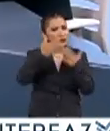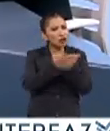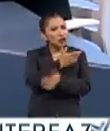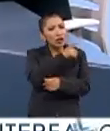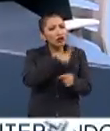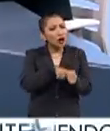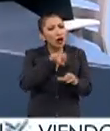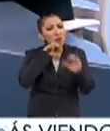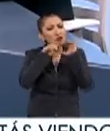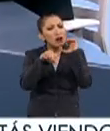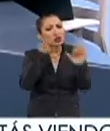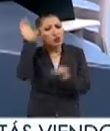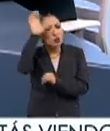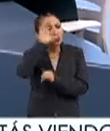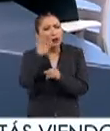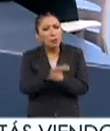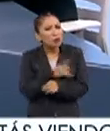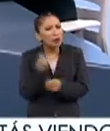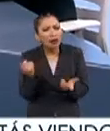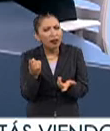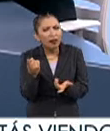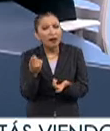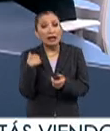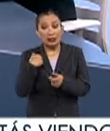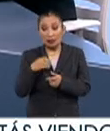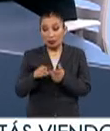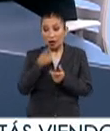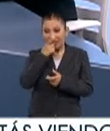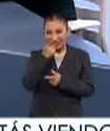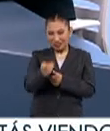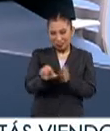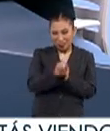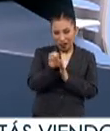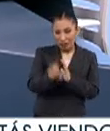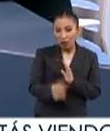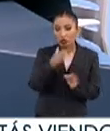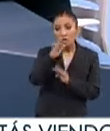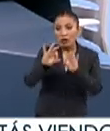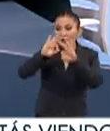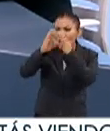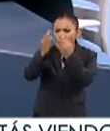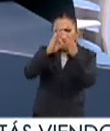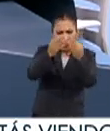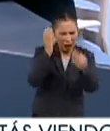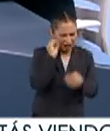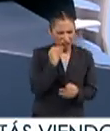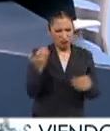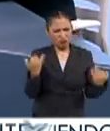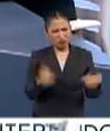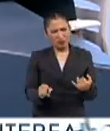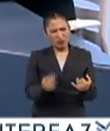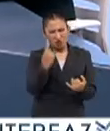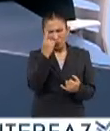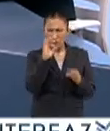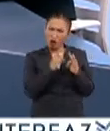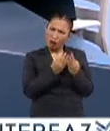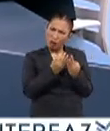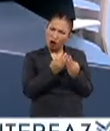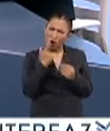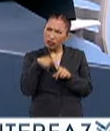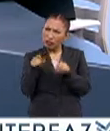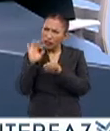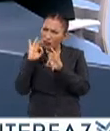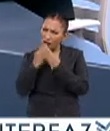Nacional de Comunicación Cultural y de qué hablamos cuando decimos todas las formas de la radio para llegar a todas